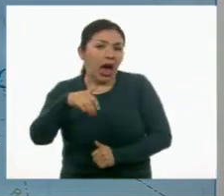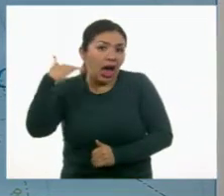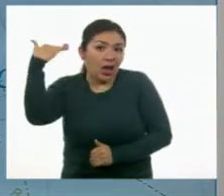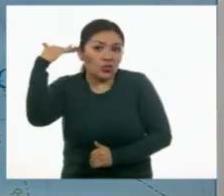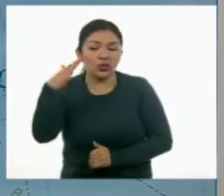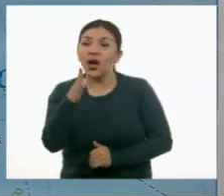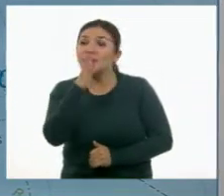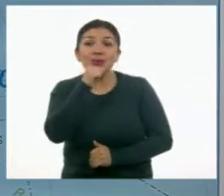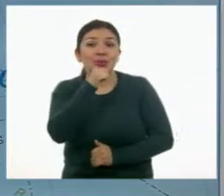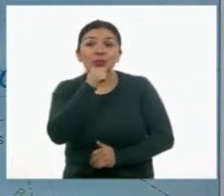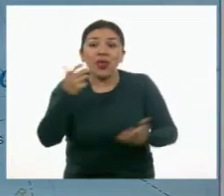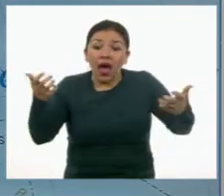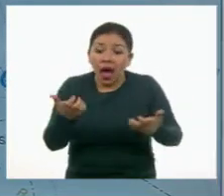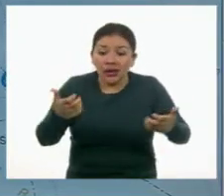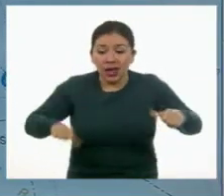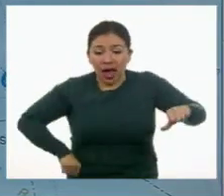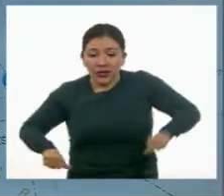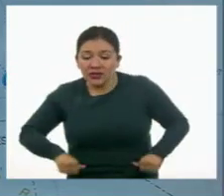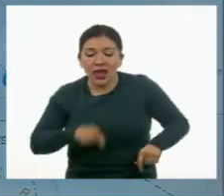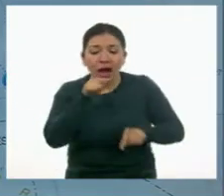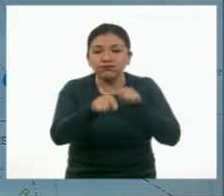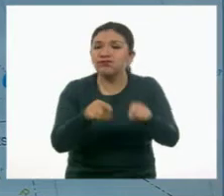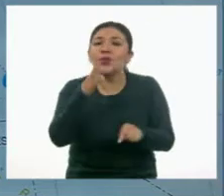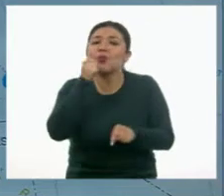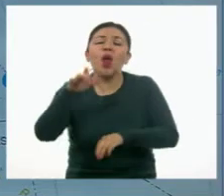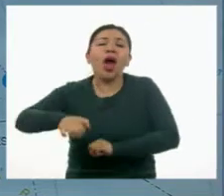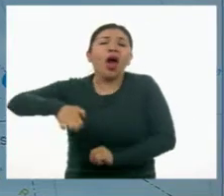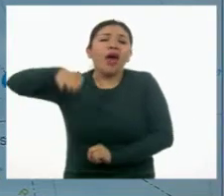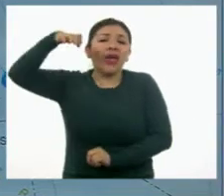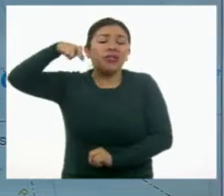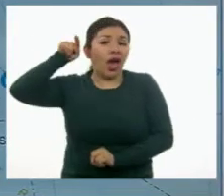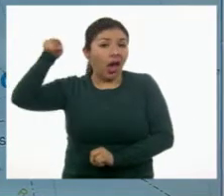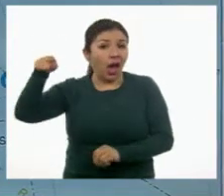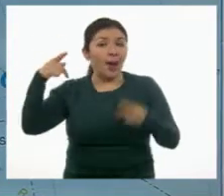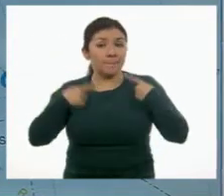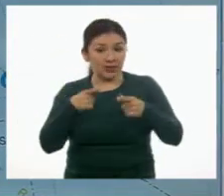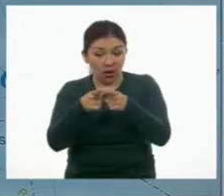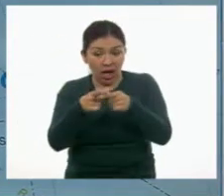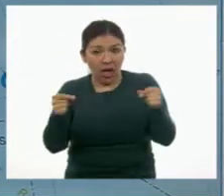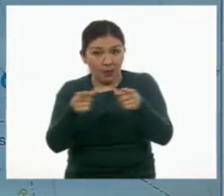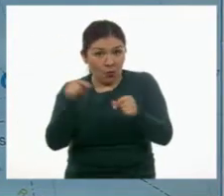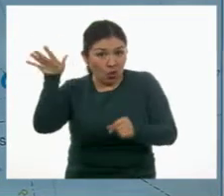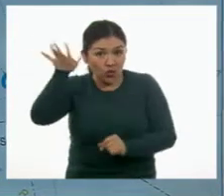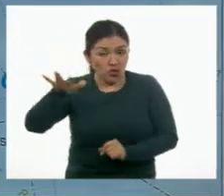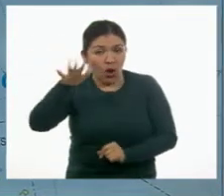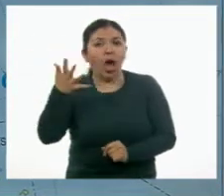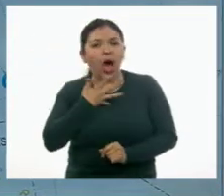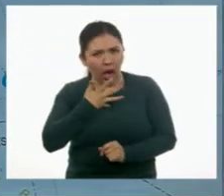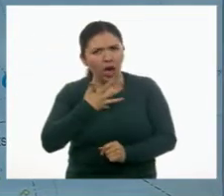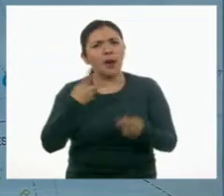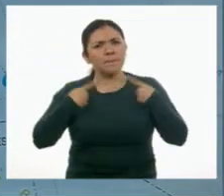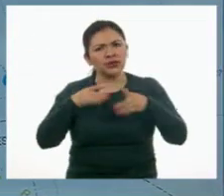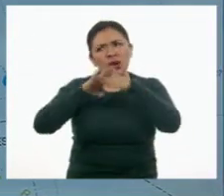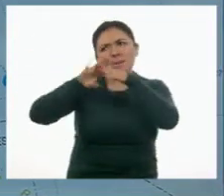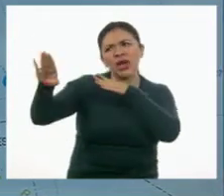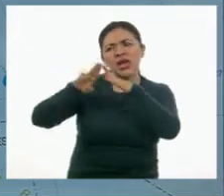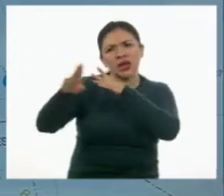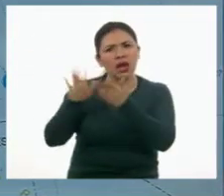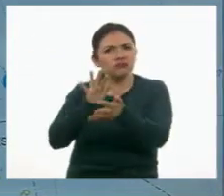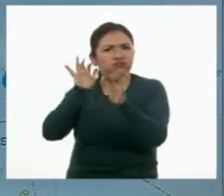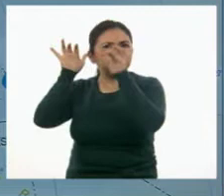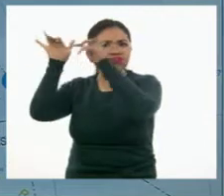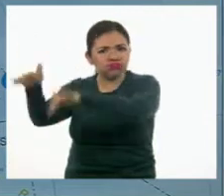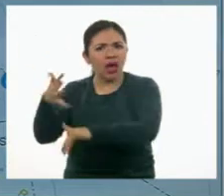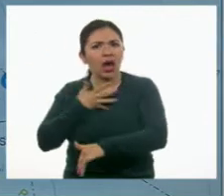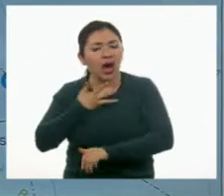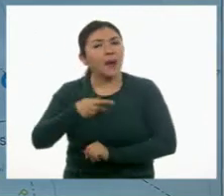pueden dedicarse a ciertas actividades. Entonces Japón está recibiendo una cantidad importante de migrantes, pero hay